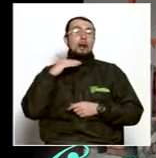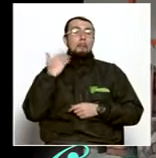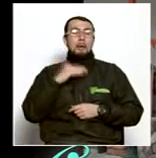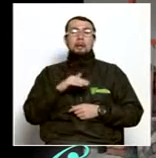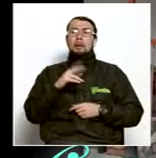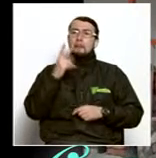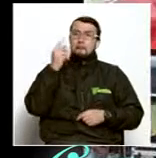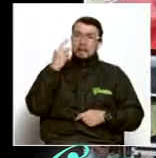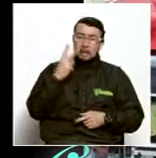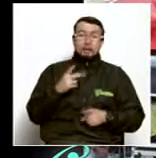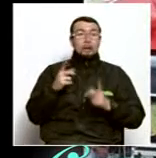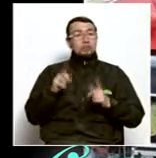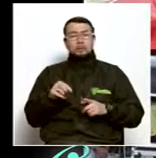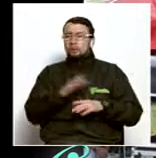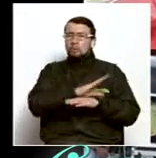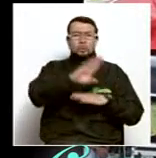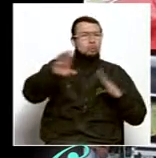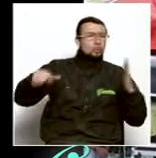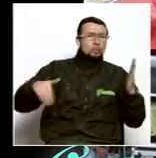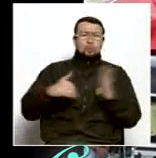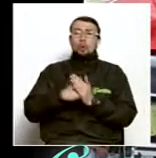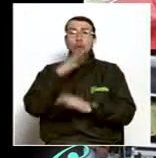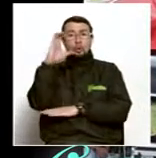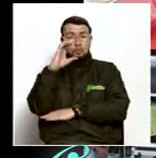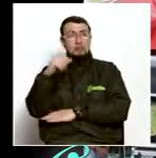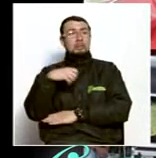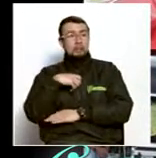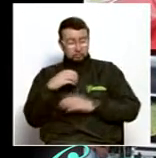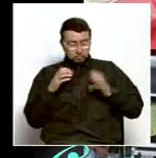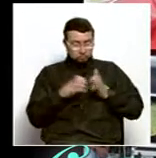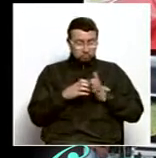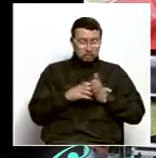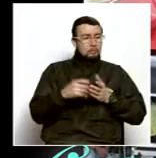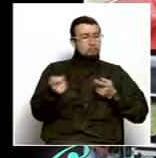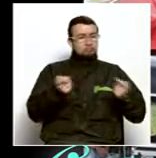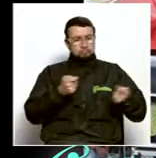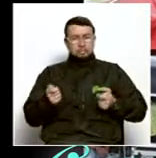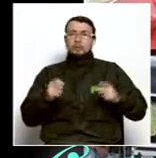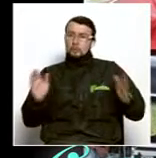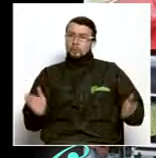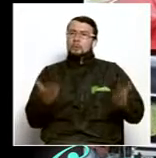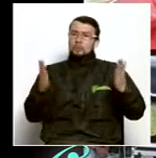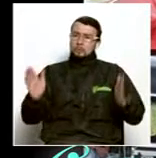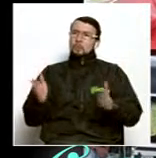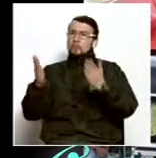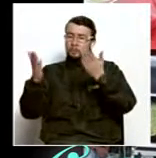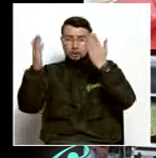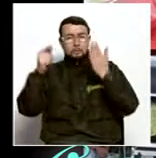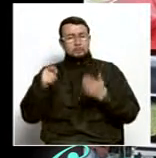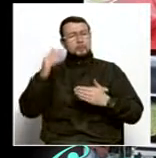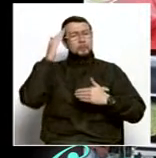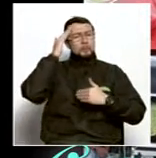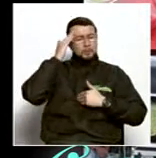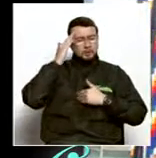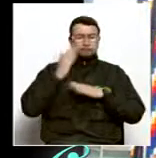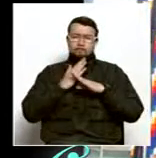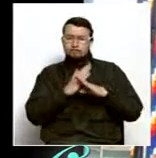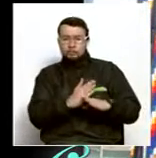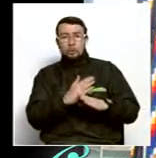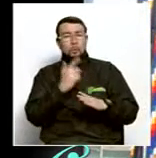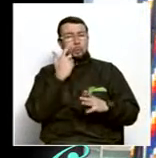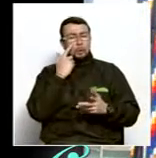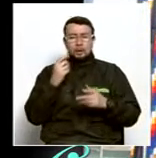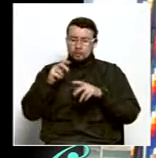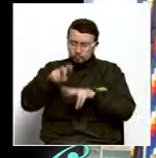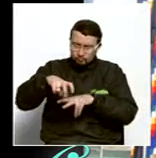Pereira y alrededor de todo el territorio colombiano tenemos una red de cualdeas en donde estamos promoviendo el consumo consciente, la producción